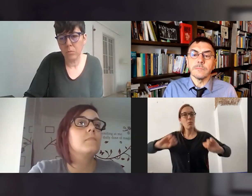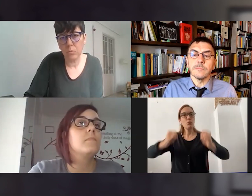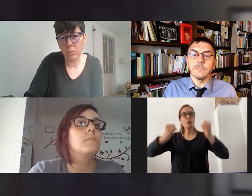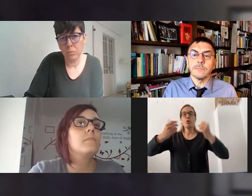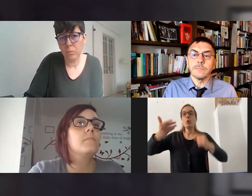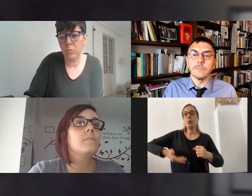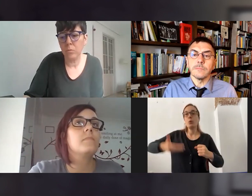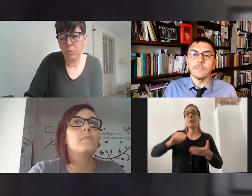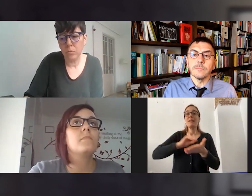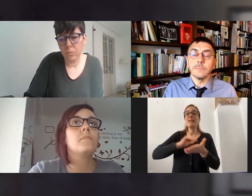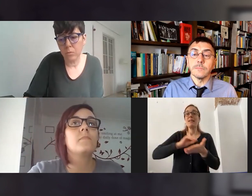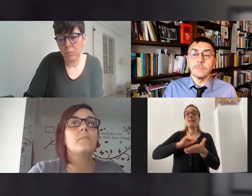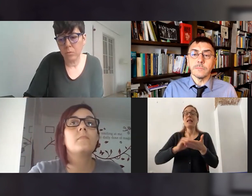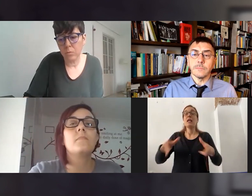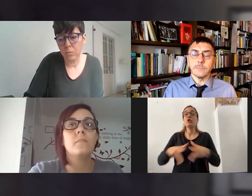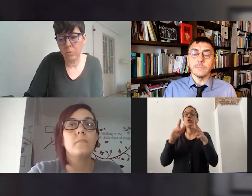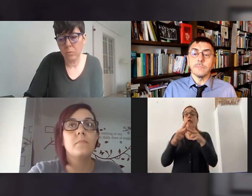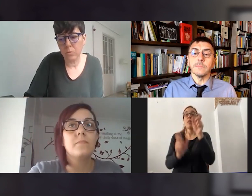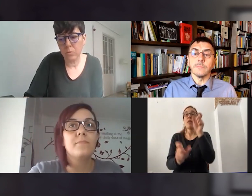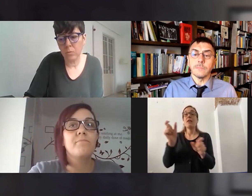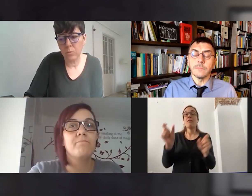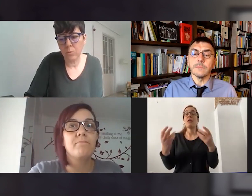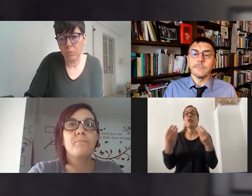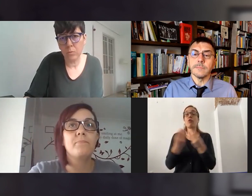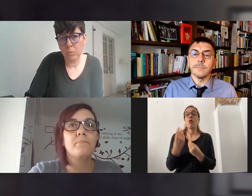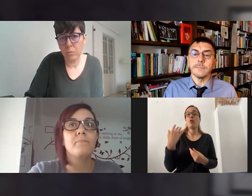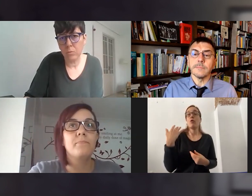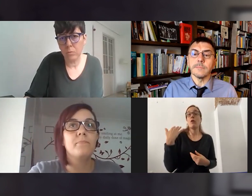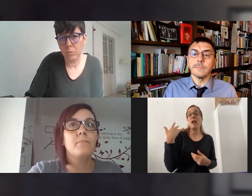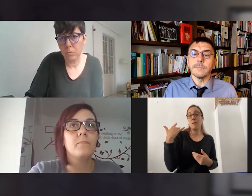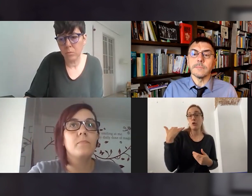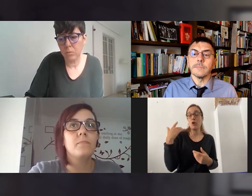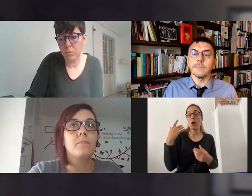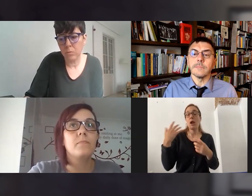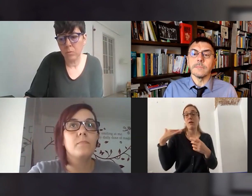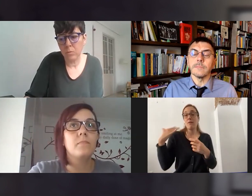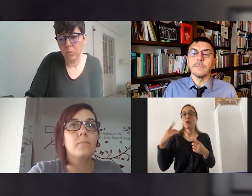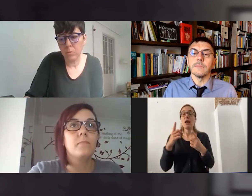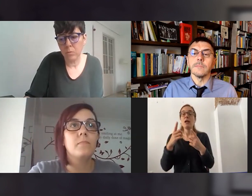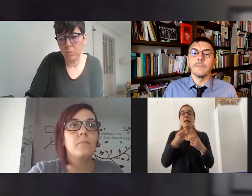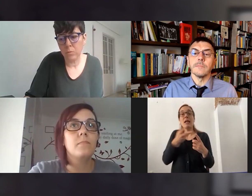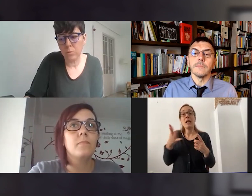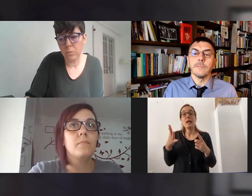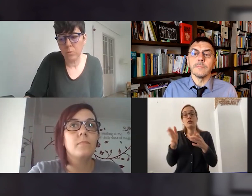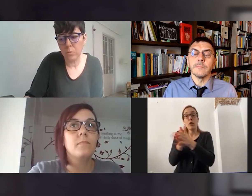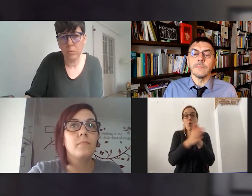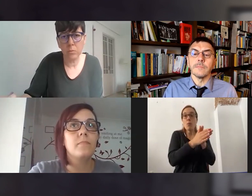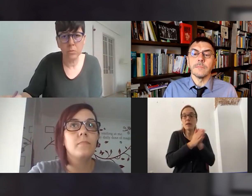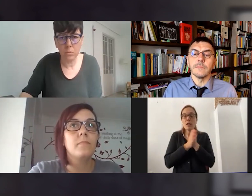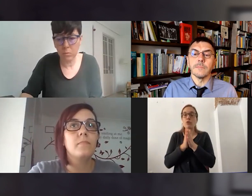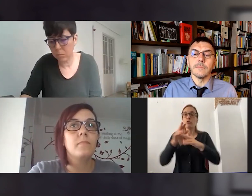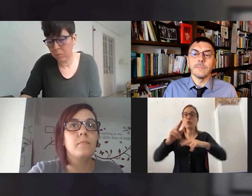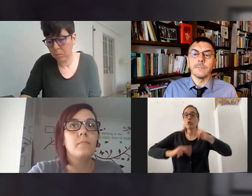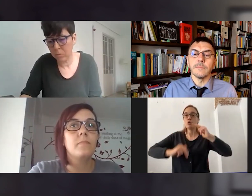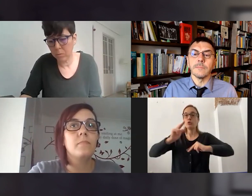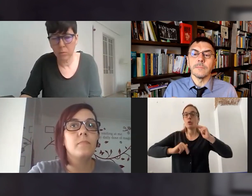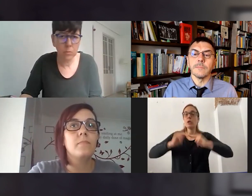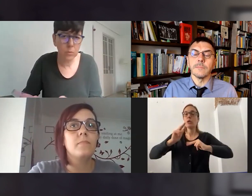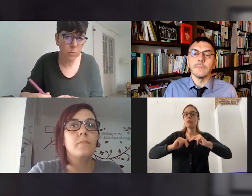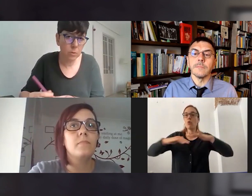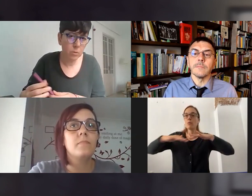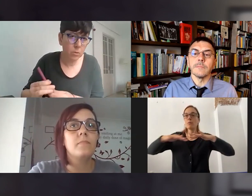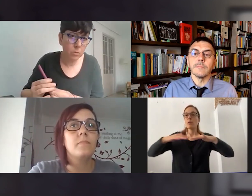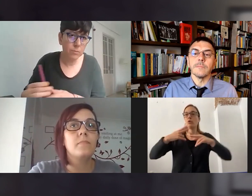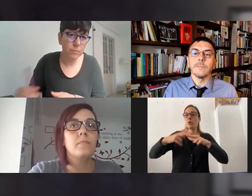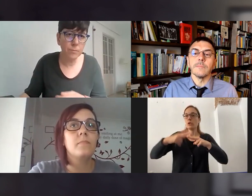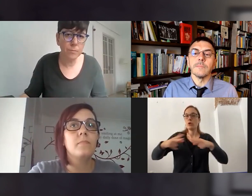de Sociedad Civil, con Rafa Mayoral y el resto de compañeros, para construir al fin ese movimiento político-social. Hemos visto ya varias iniciativas, pero